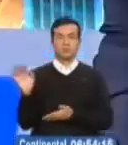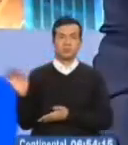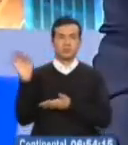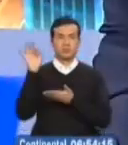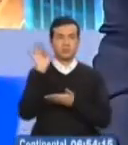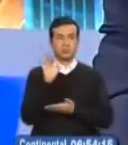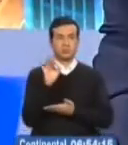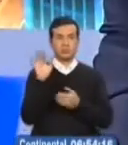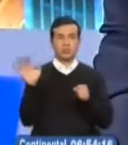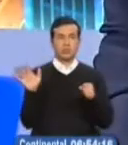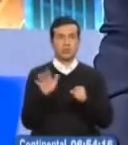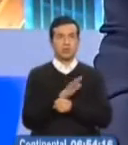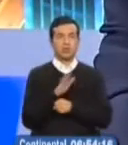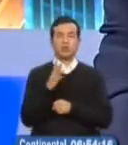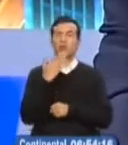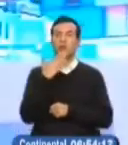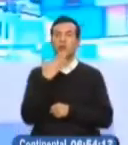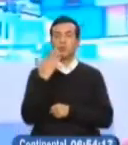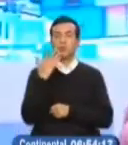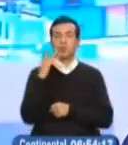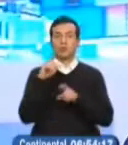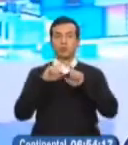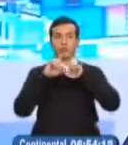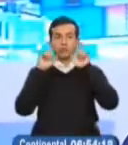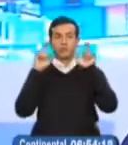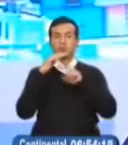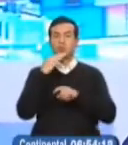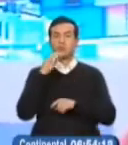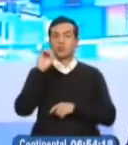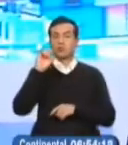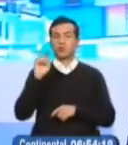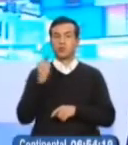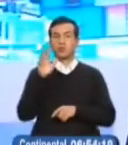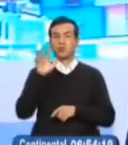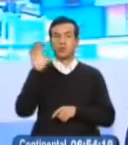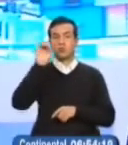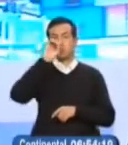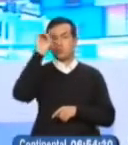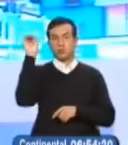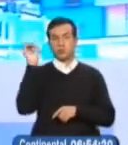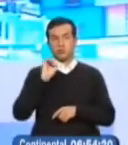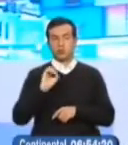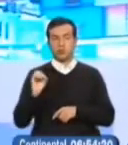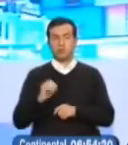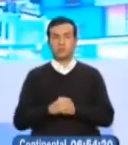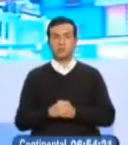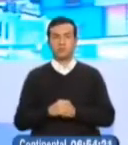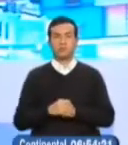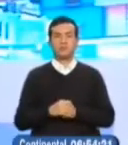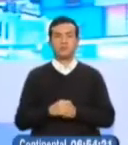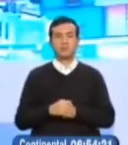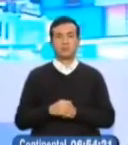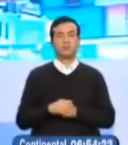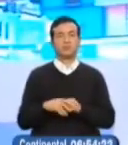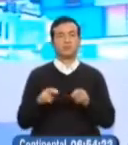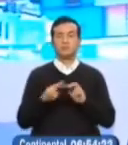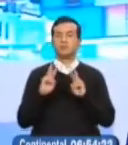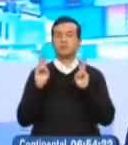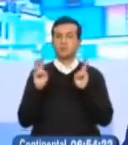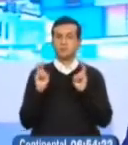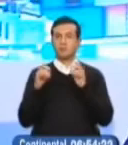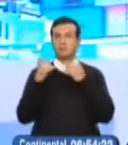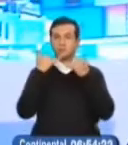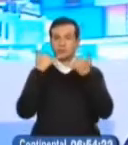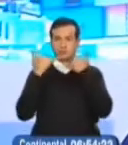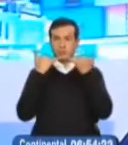representación del total de los costos y gastos de la empresa, no llega al 0.5% el consumo de telefonía fija y móvil. Por